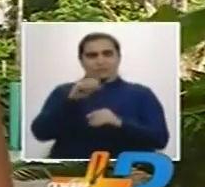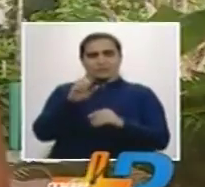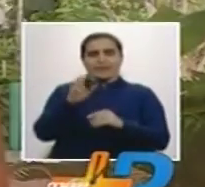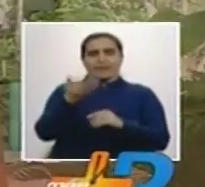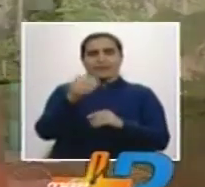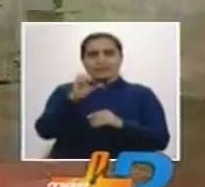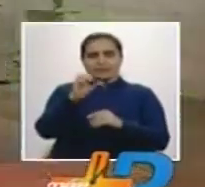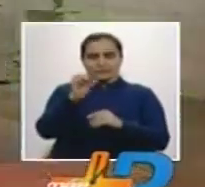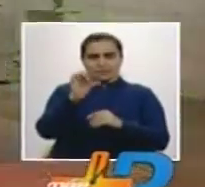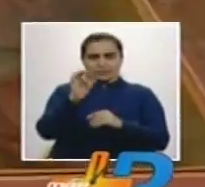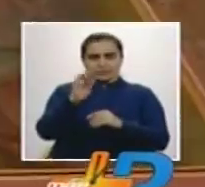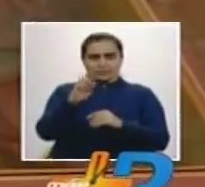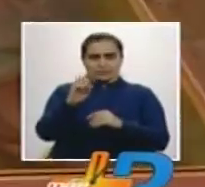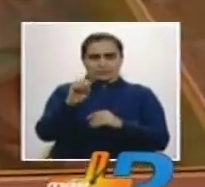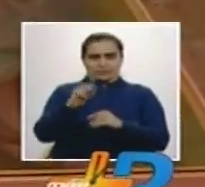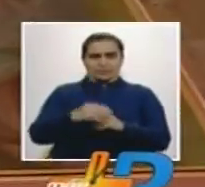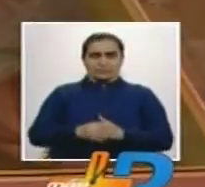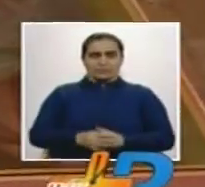Castro.